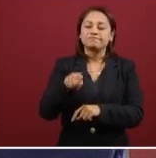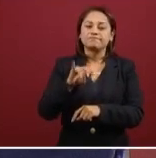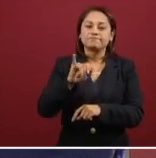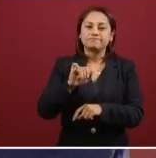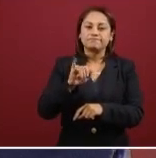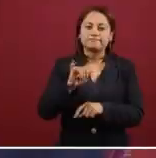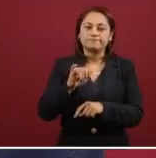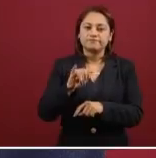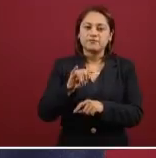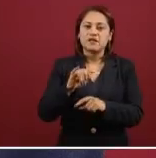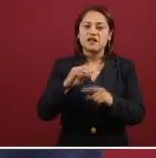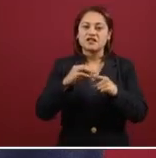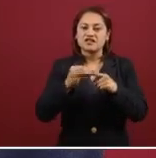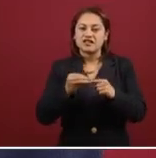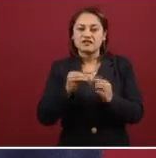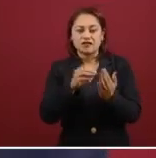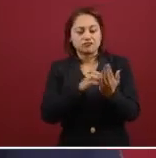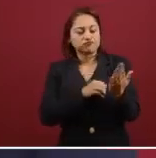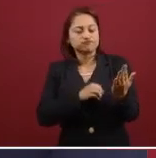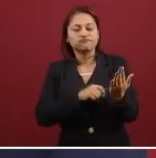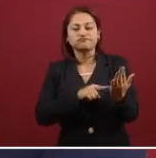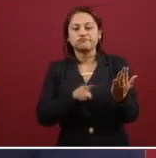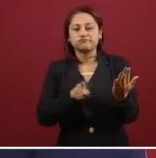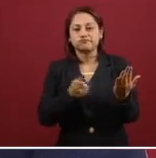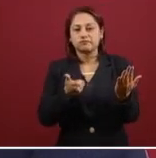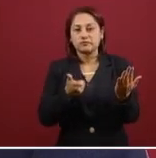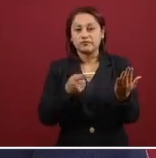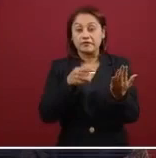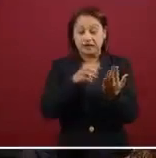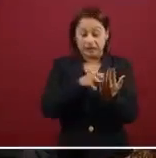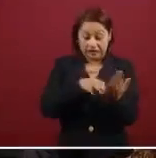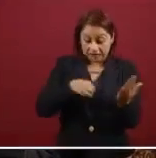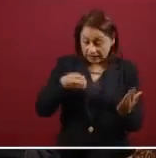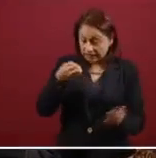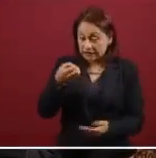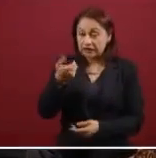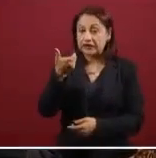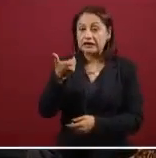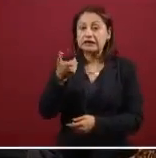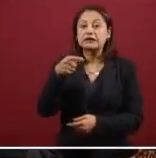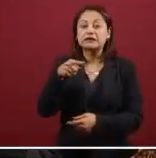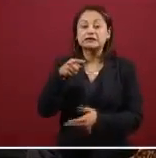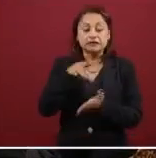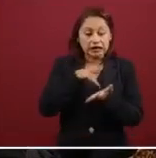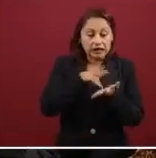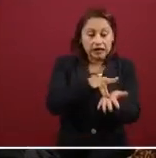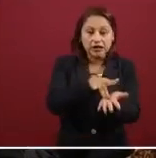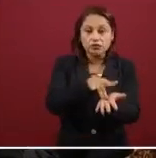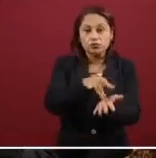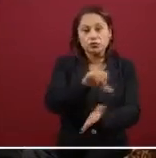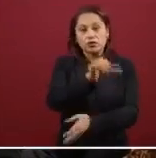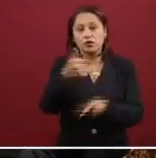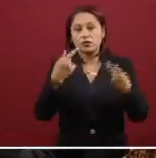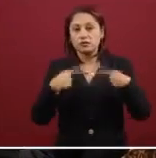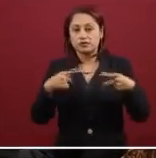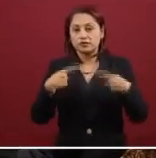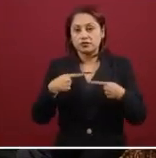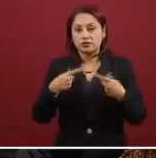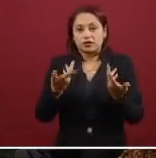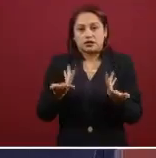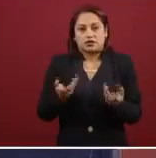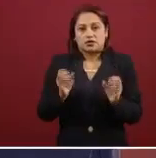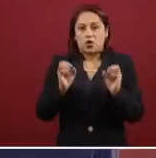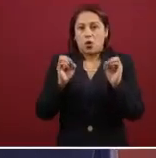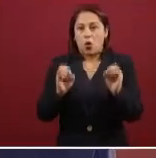te aplica en beneficio de otros o es